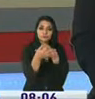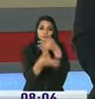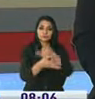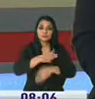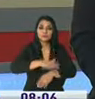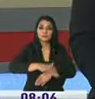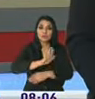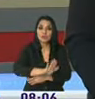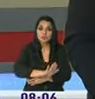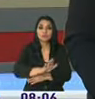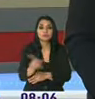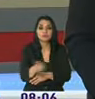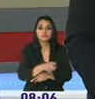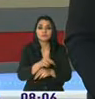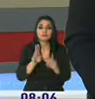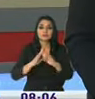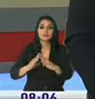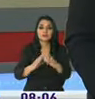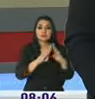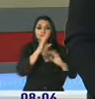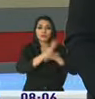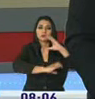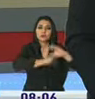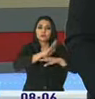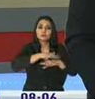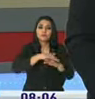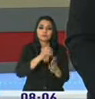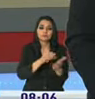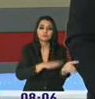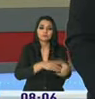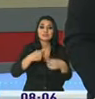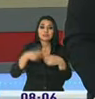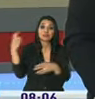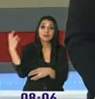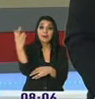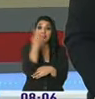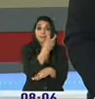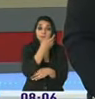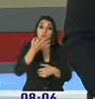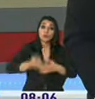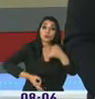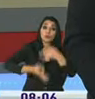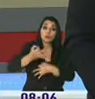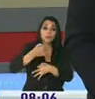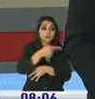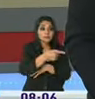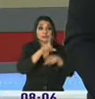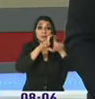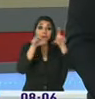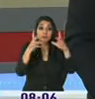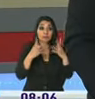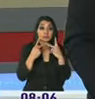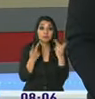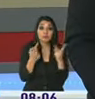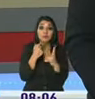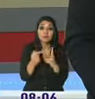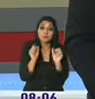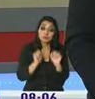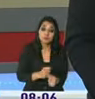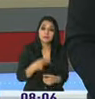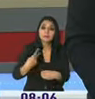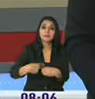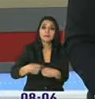cautelares interpuestas por la urbanización El Condado ante el proyecto Quito Cables, el juez exhortó al ETMOB a implantar una medida de